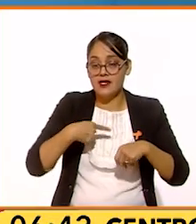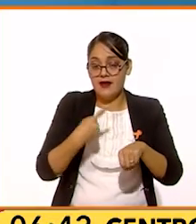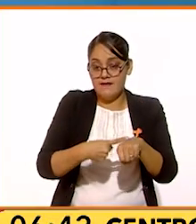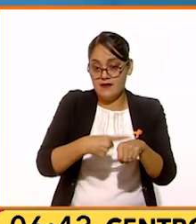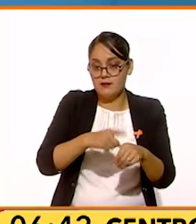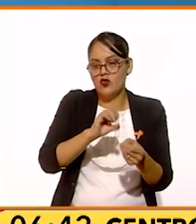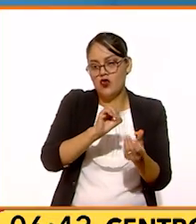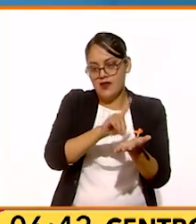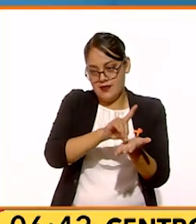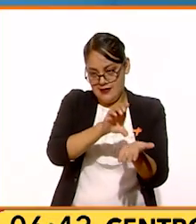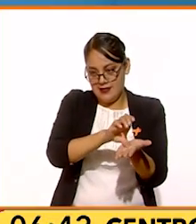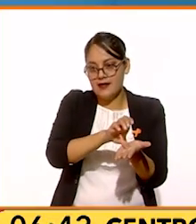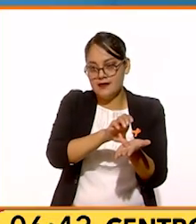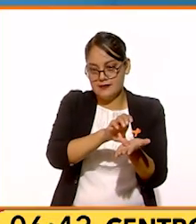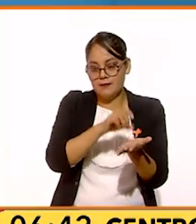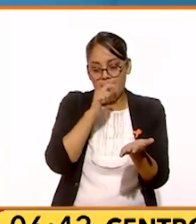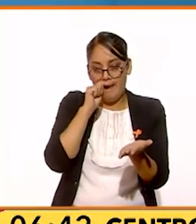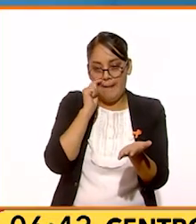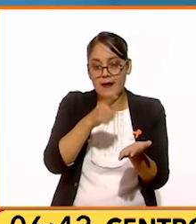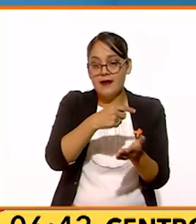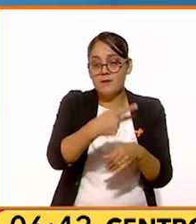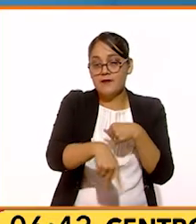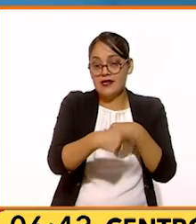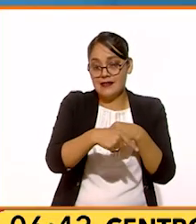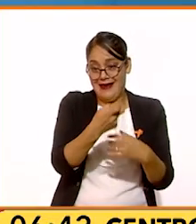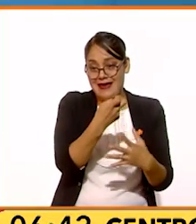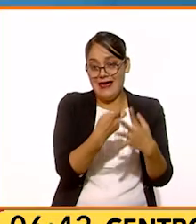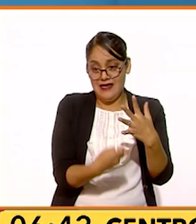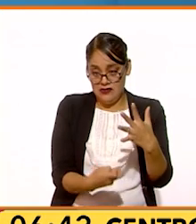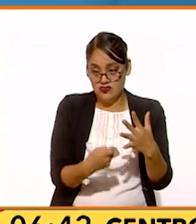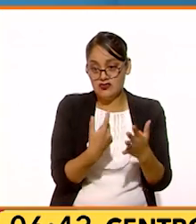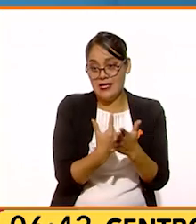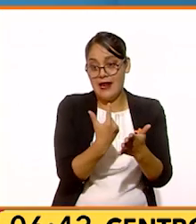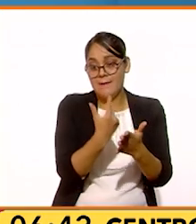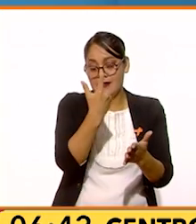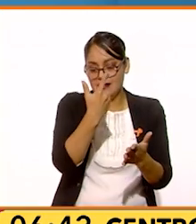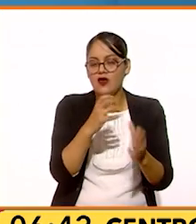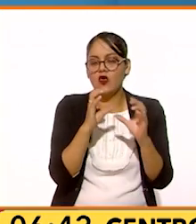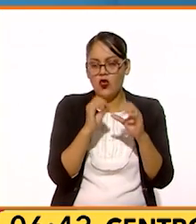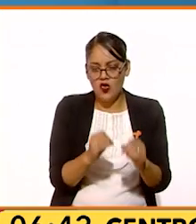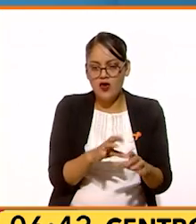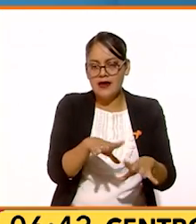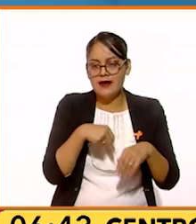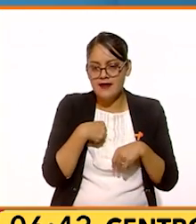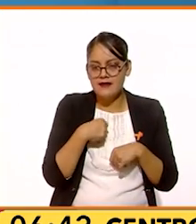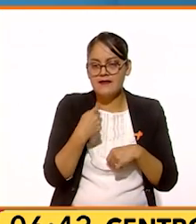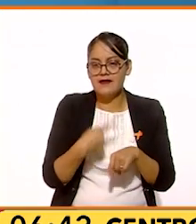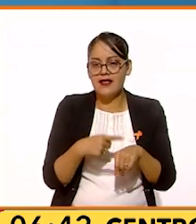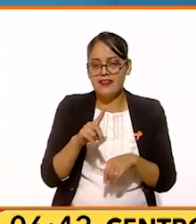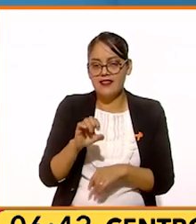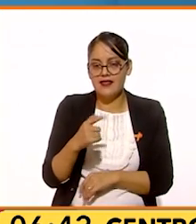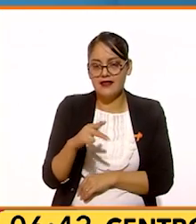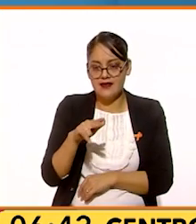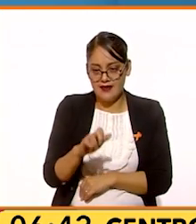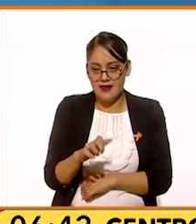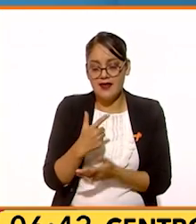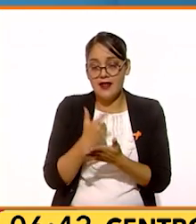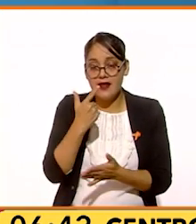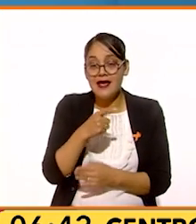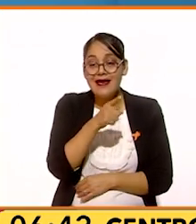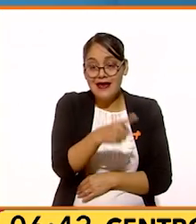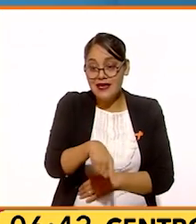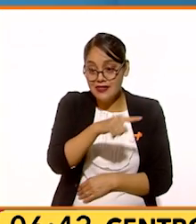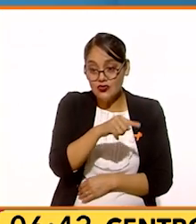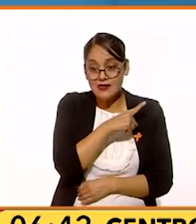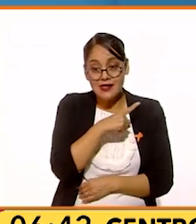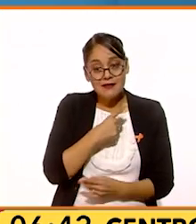que conocemos como personas de riesgo de progresión a la gravedad o de padecer un dengue grave. Muy bien. Ellos tienen que acudir